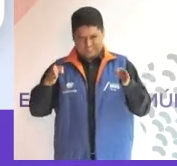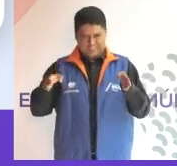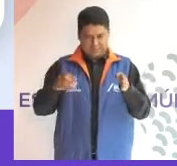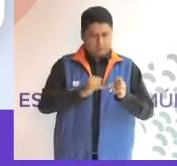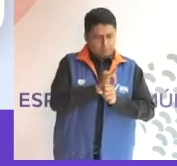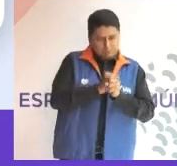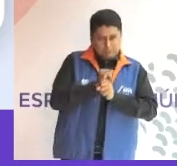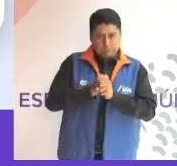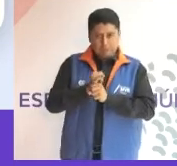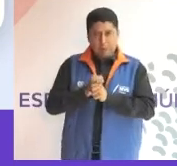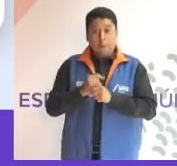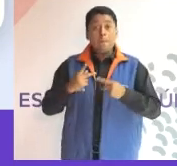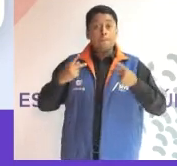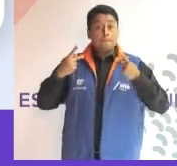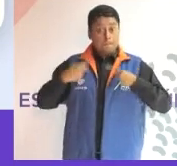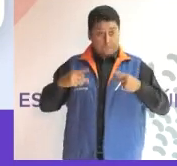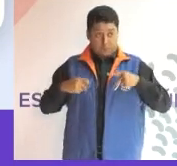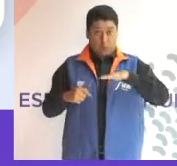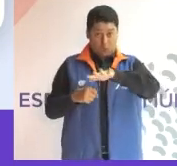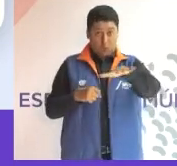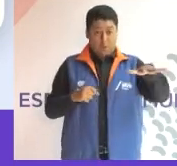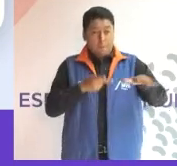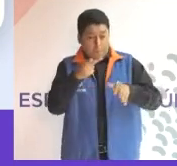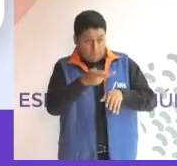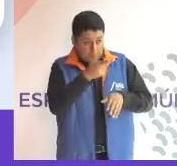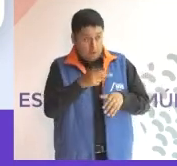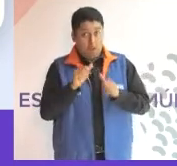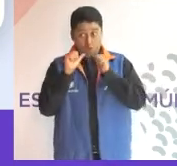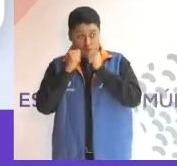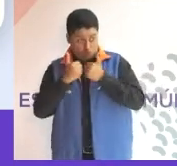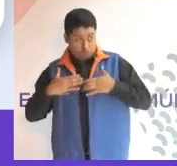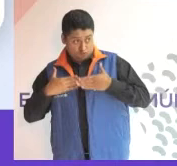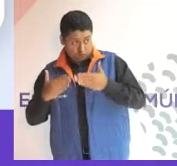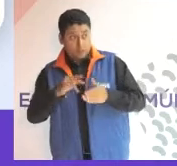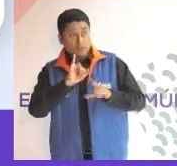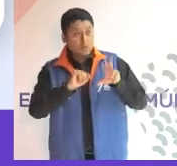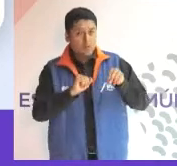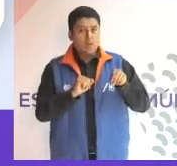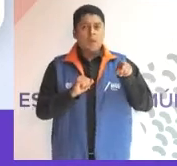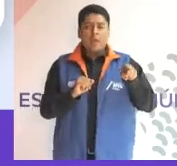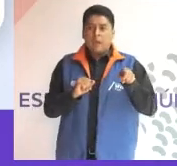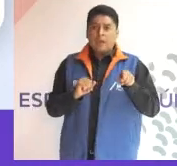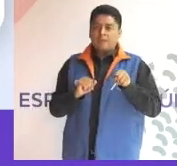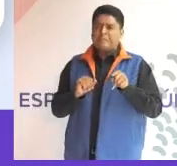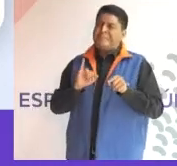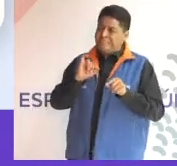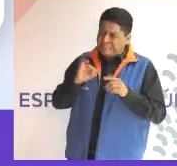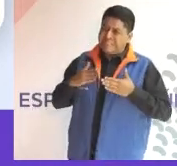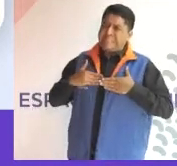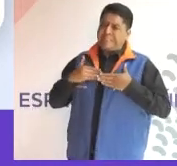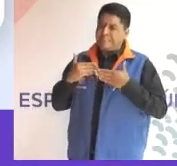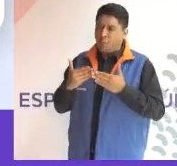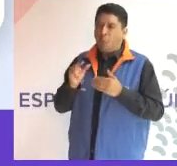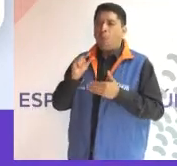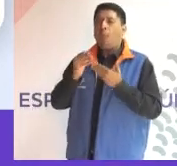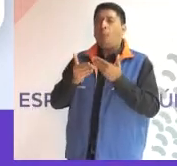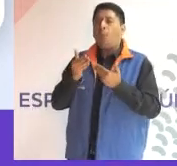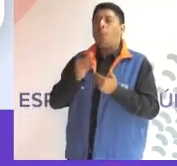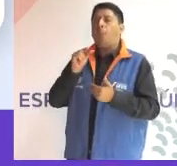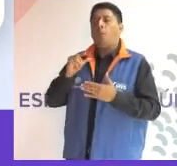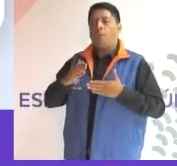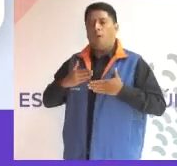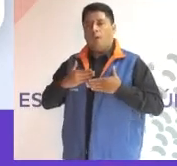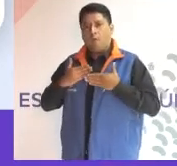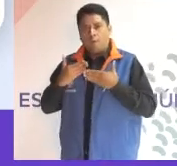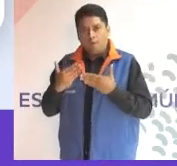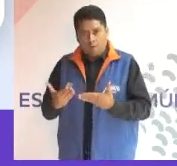gente estaba en 21%. De las personas que decían que confiaban igual algo o más para arriba de la sociedad,